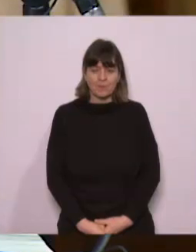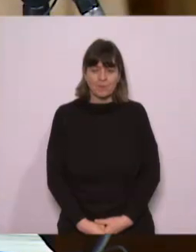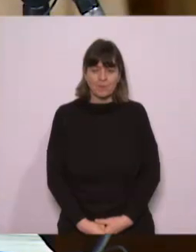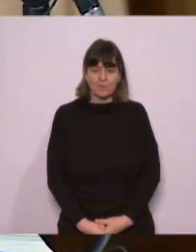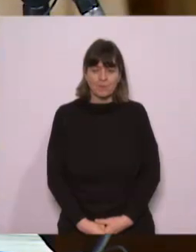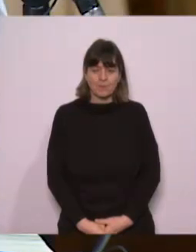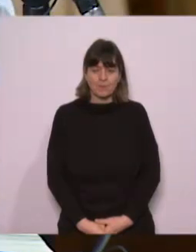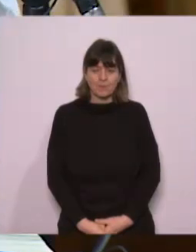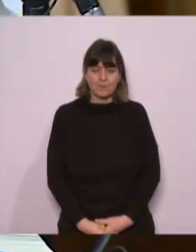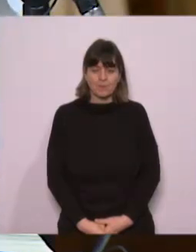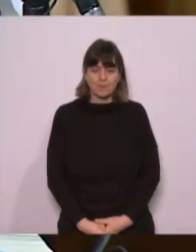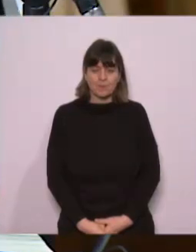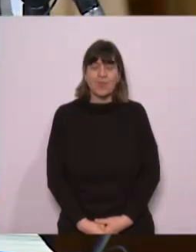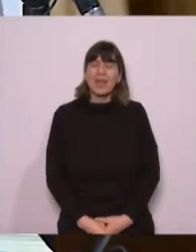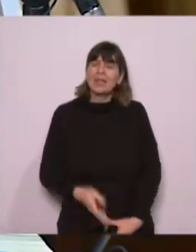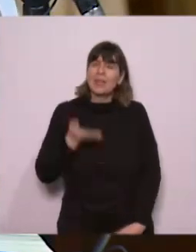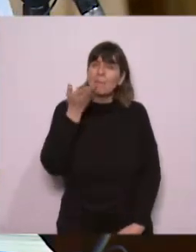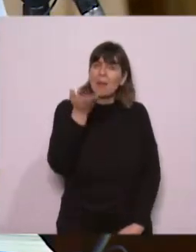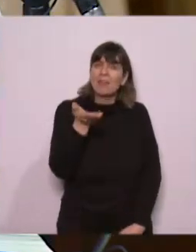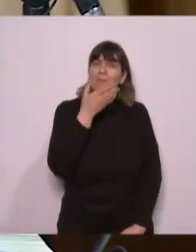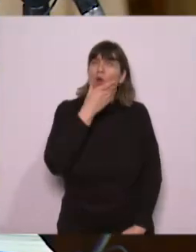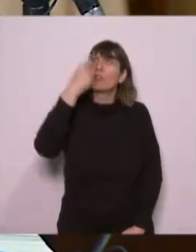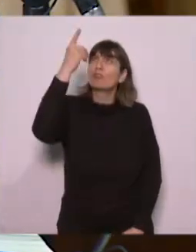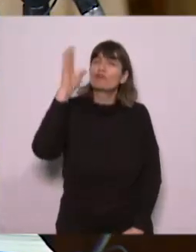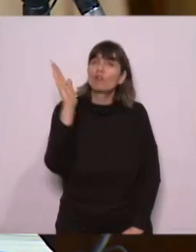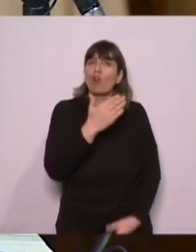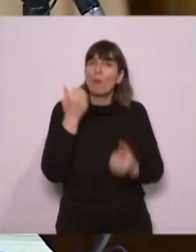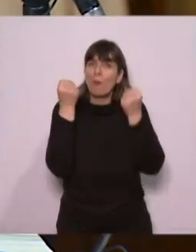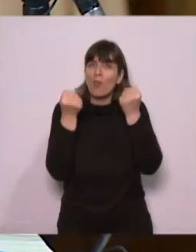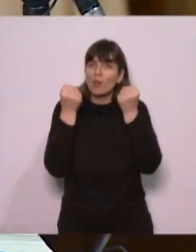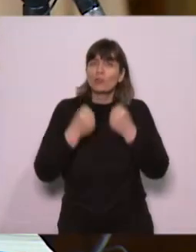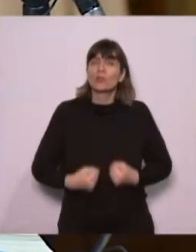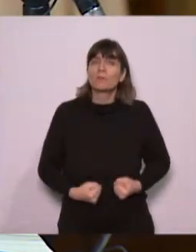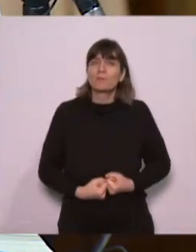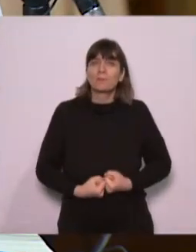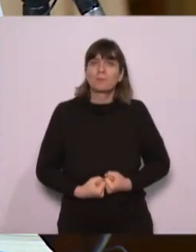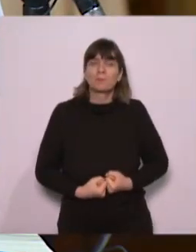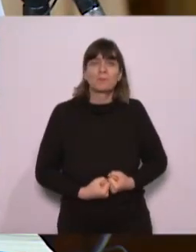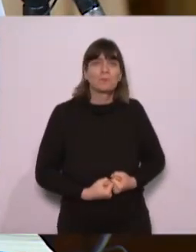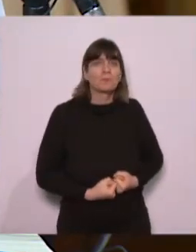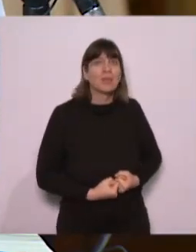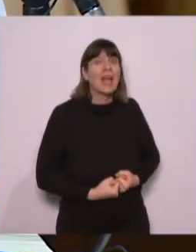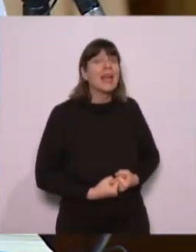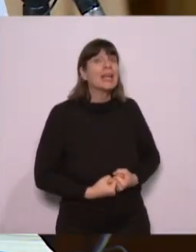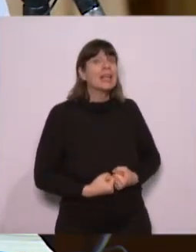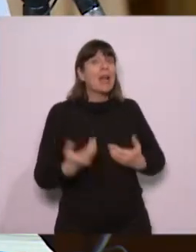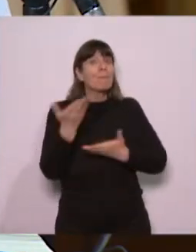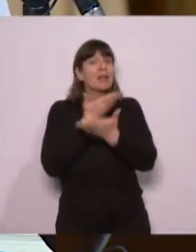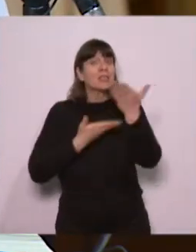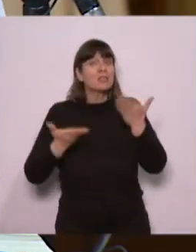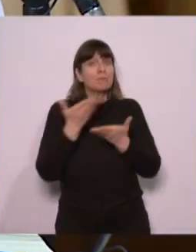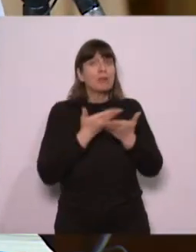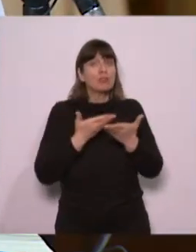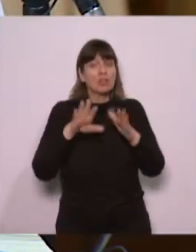Te pedimos, Dios Todopoderoso, que la participación en la mesa celestial